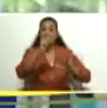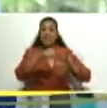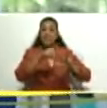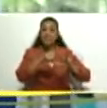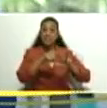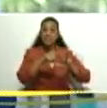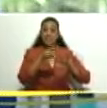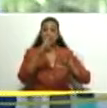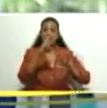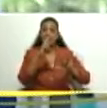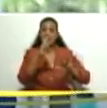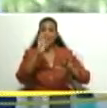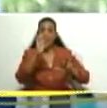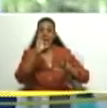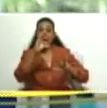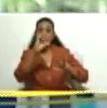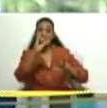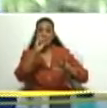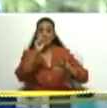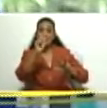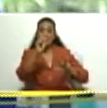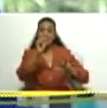Resistir,